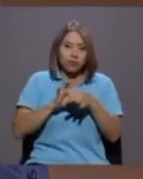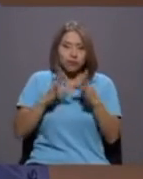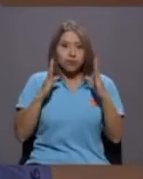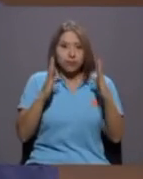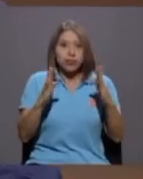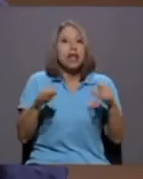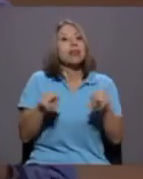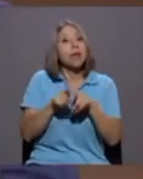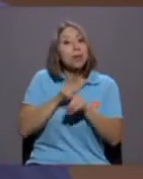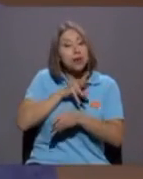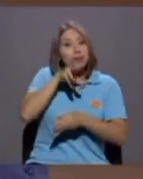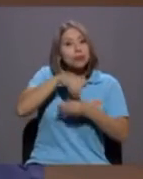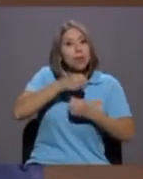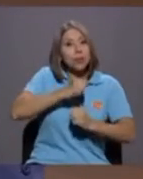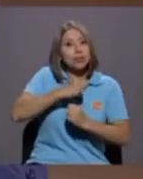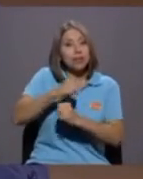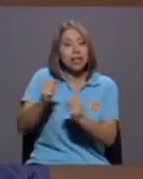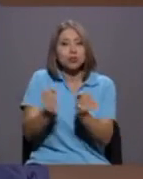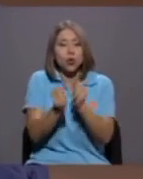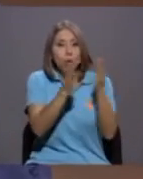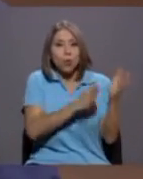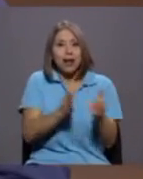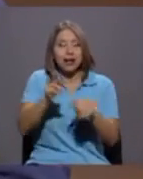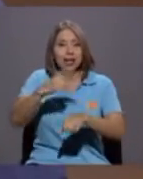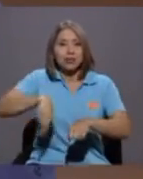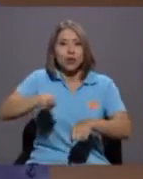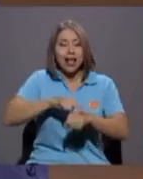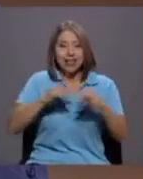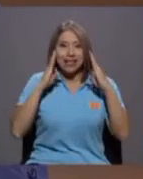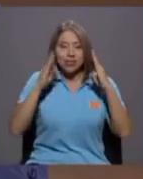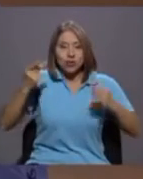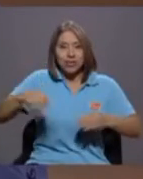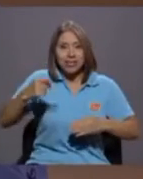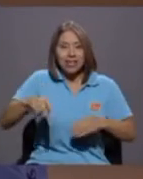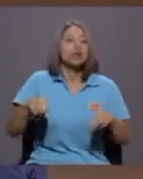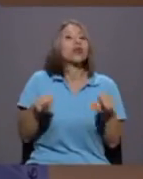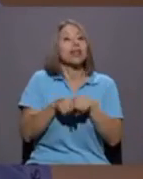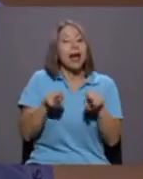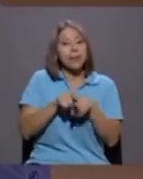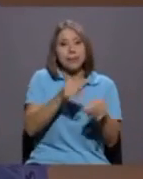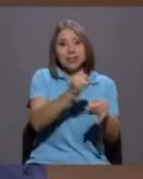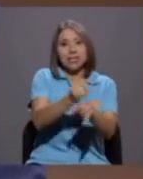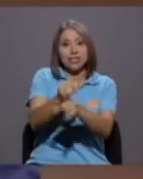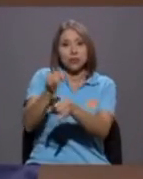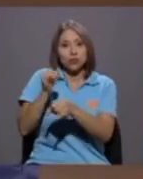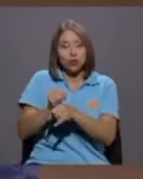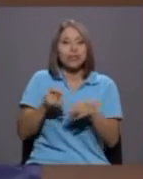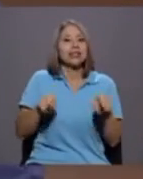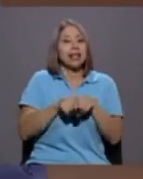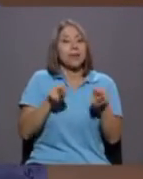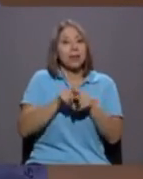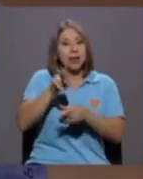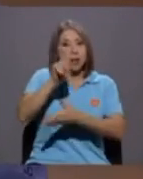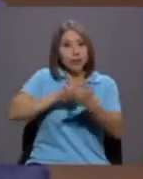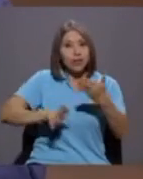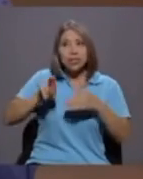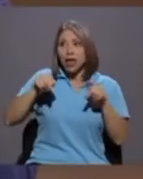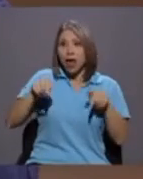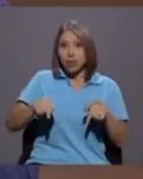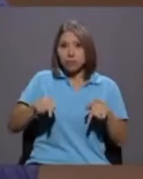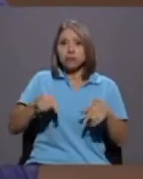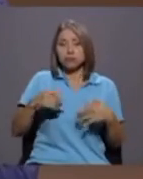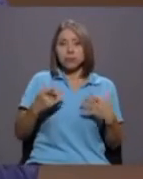las municipalidades definidas en un Plan Nacional de Gestión de Riesgo, competencias tienen las instituciones, competencia tiene la universidad, y